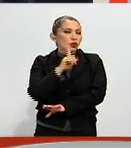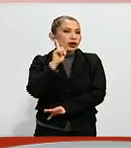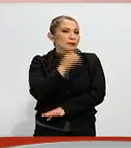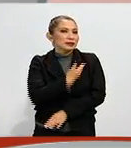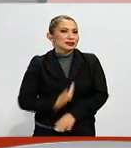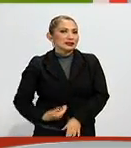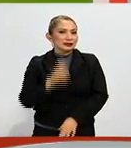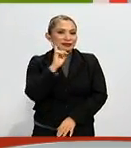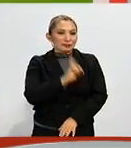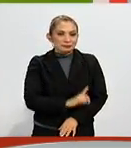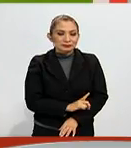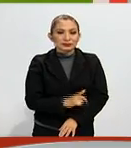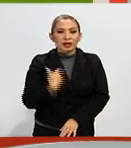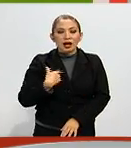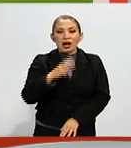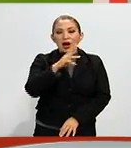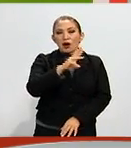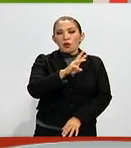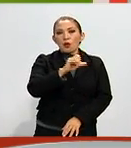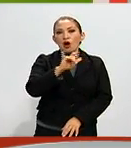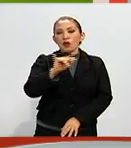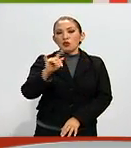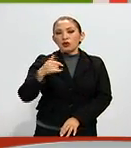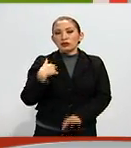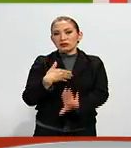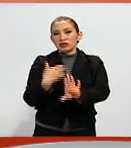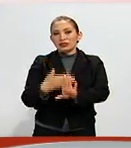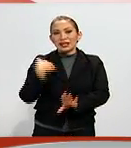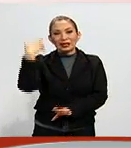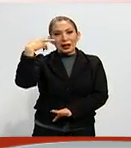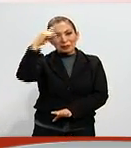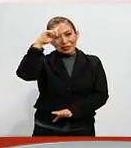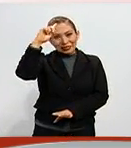Rousseff. El Wolfsburgo sorprende al Real Madrid.